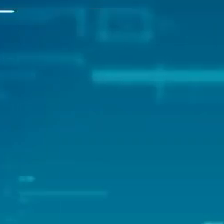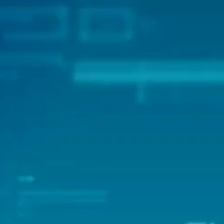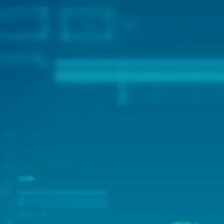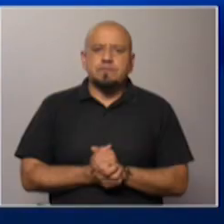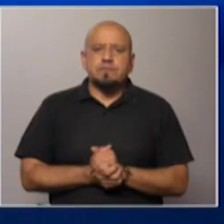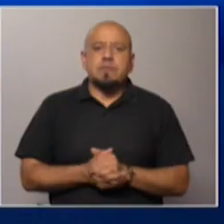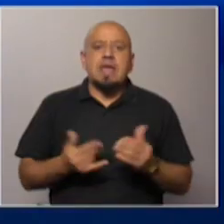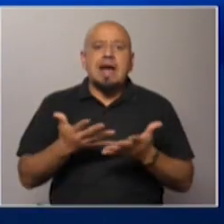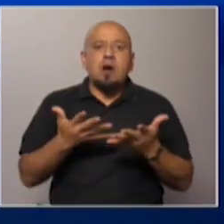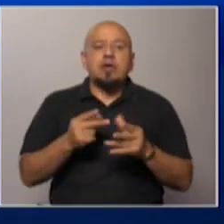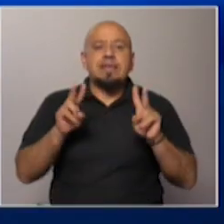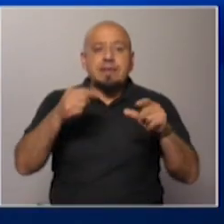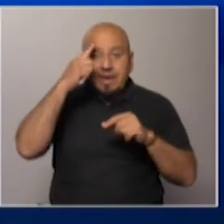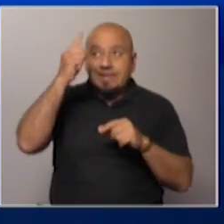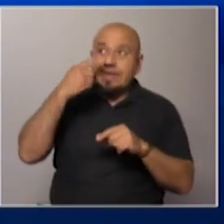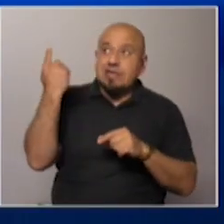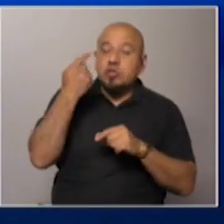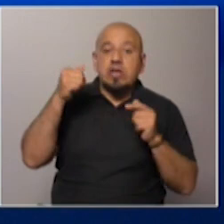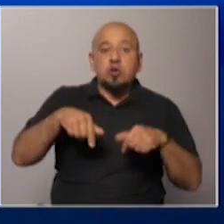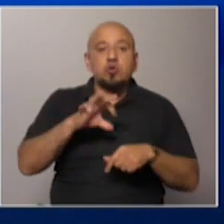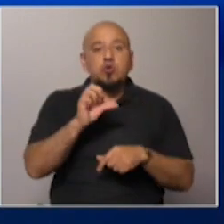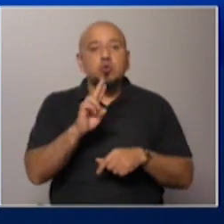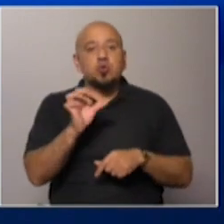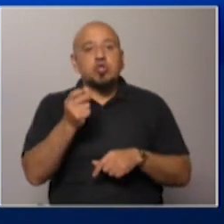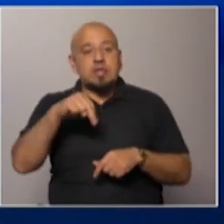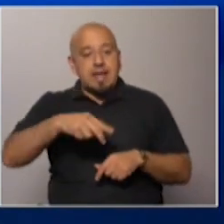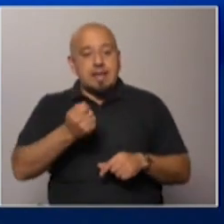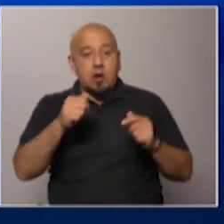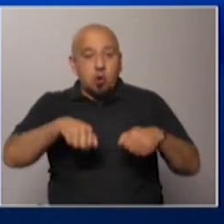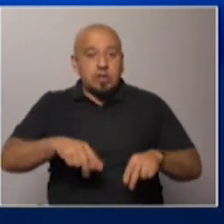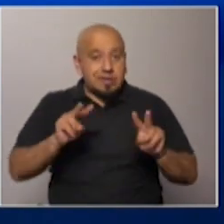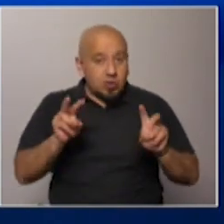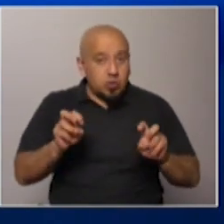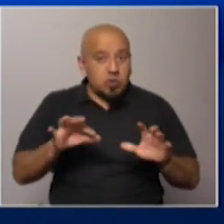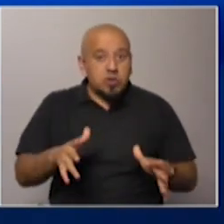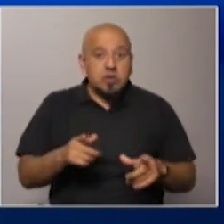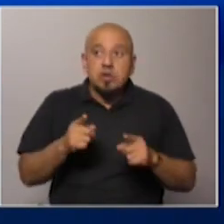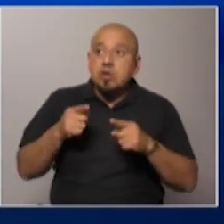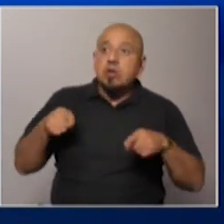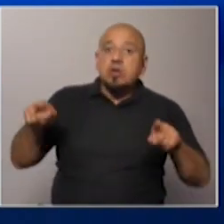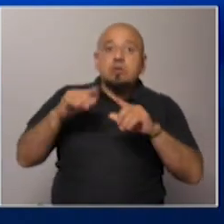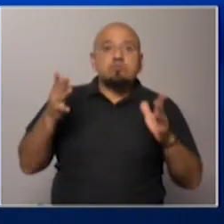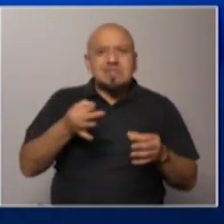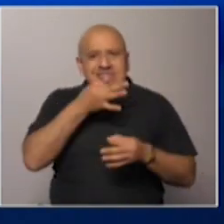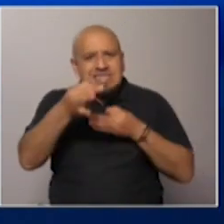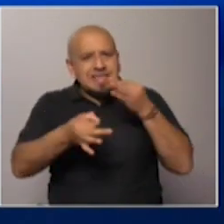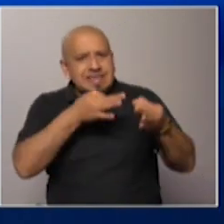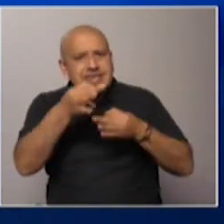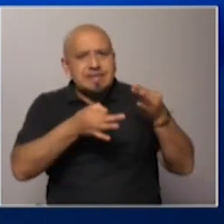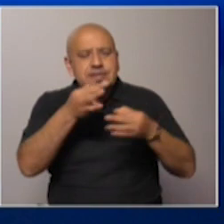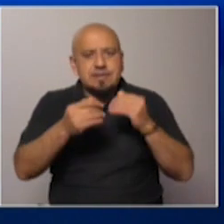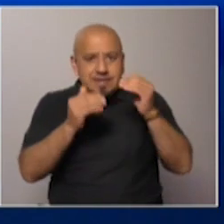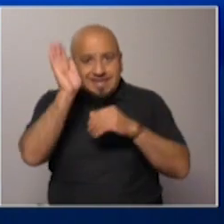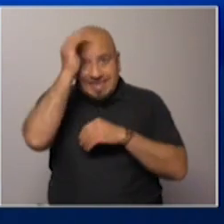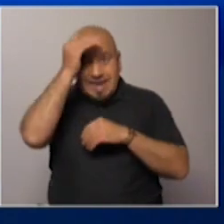una columna de análisis internacional con susana man gana el título de hoy es andanada de anuncios de retiro de tropas